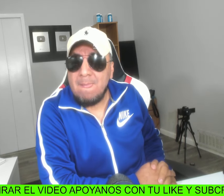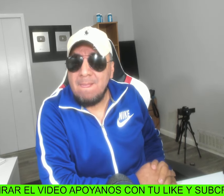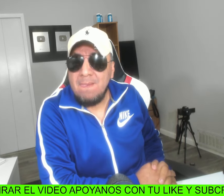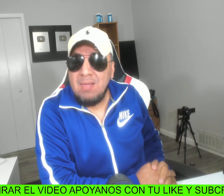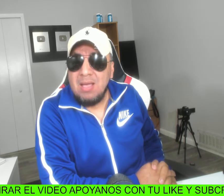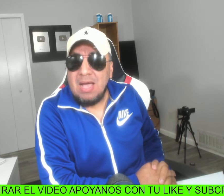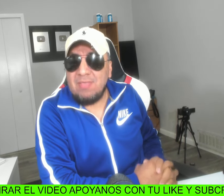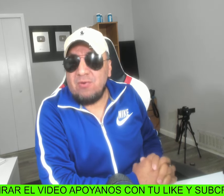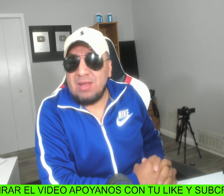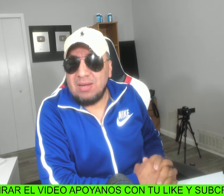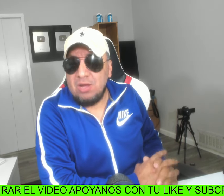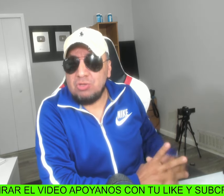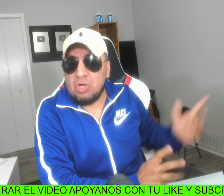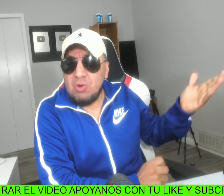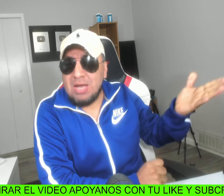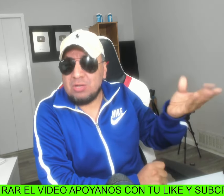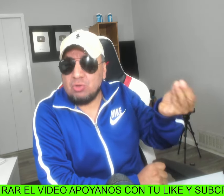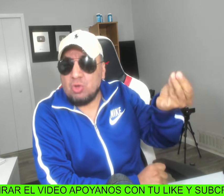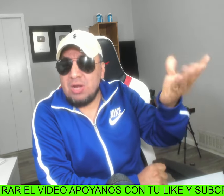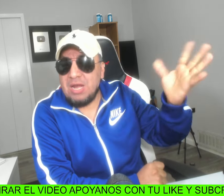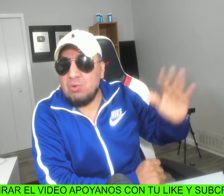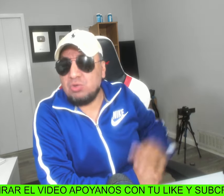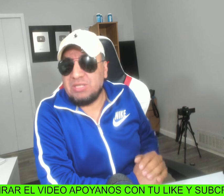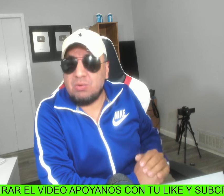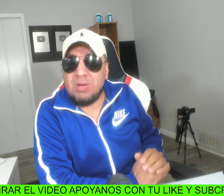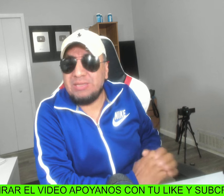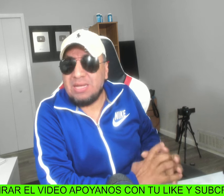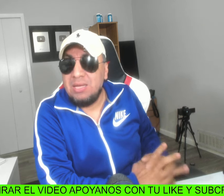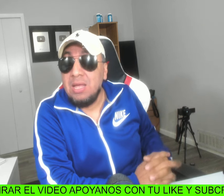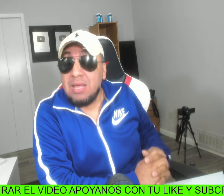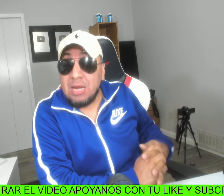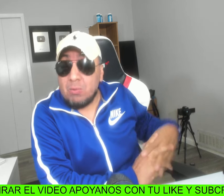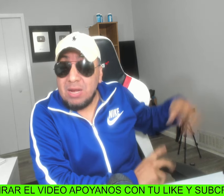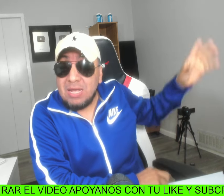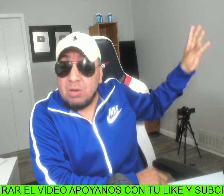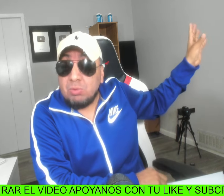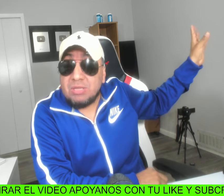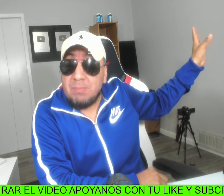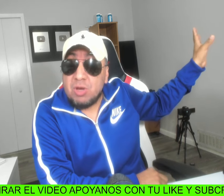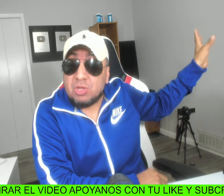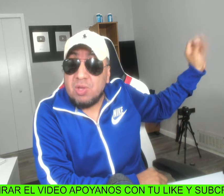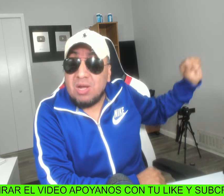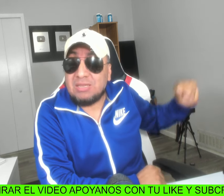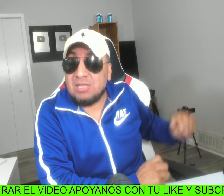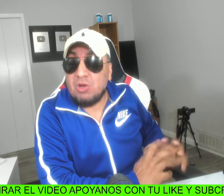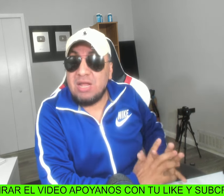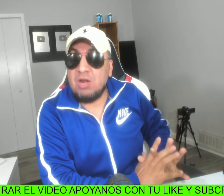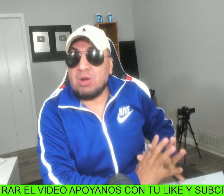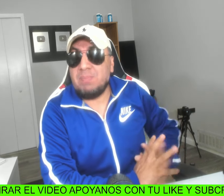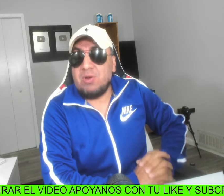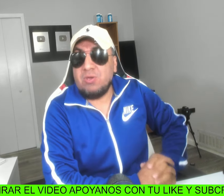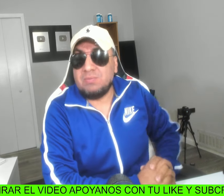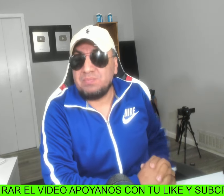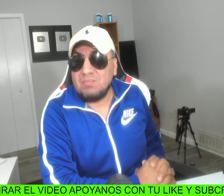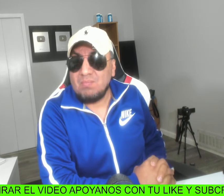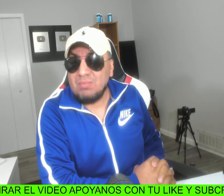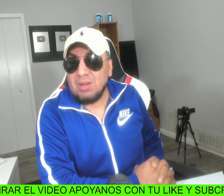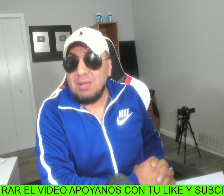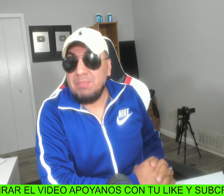bajos. A dólar. En otro lugar, $2, $1.50. Recuerdan que hubo un tiempo que estuvieron a $3 los